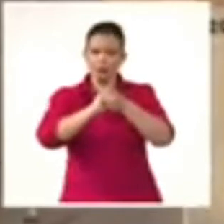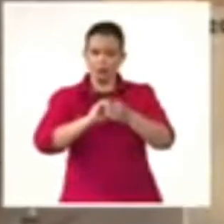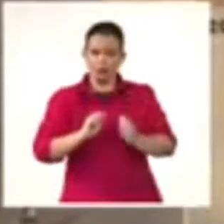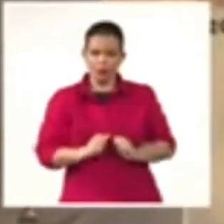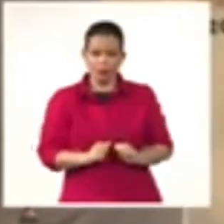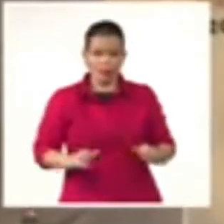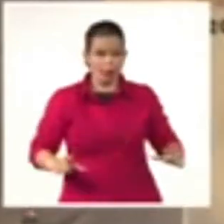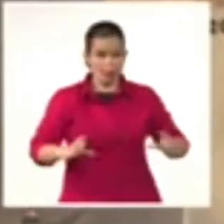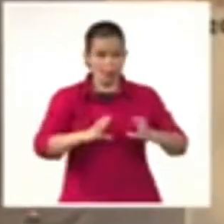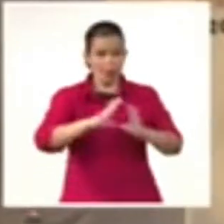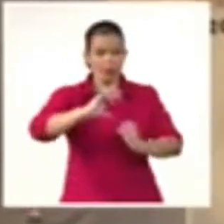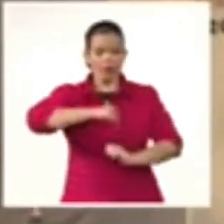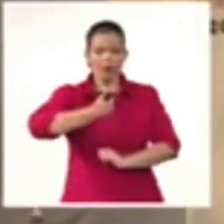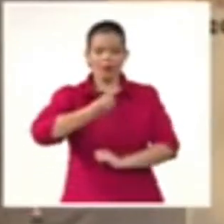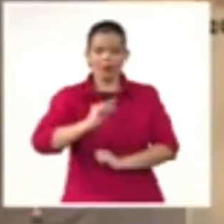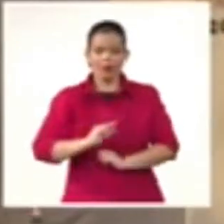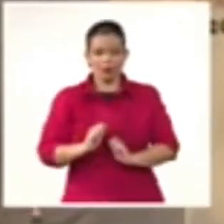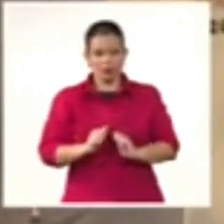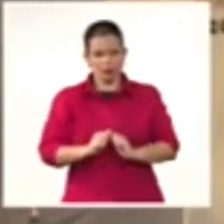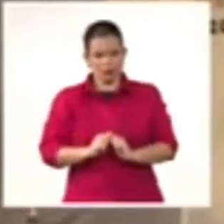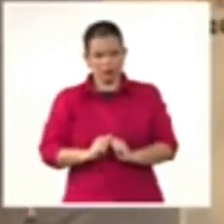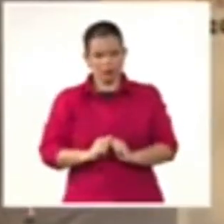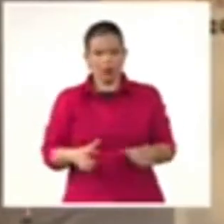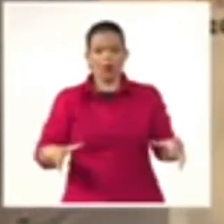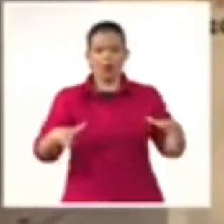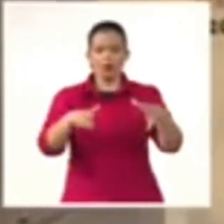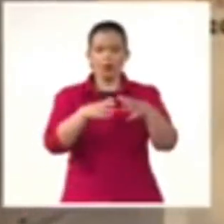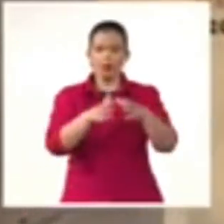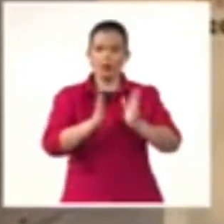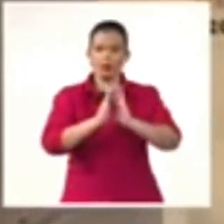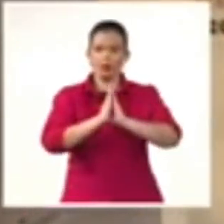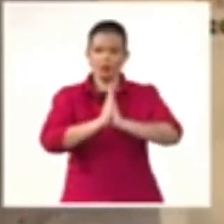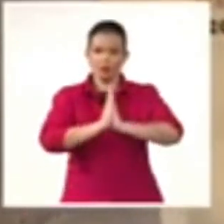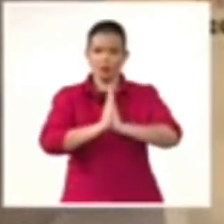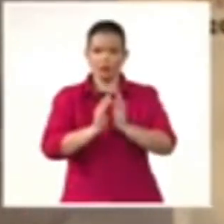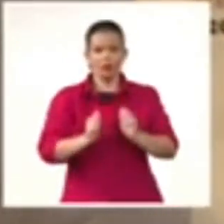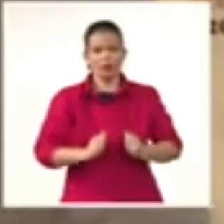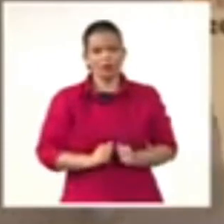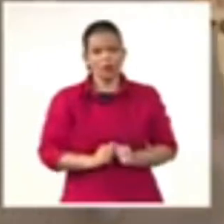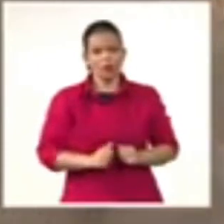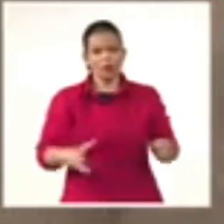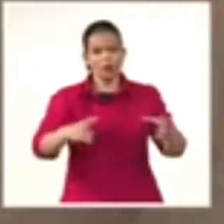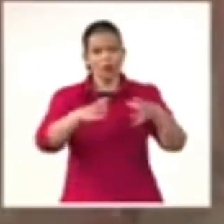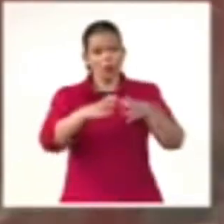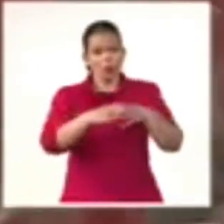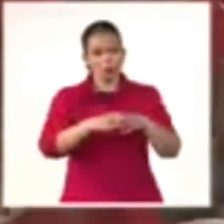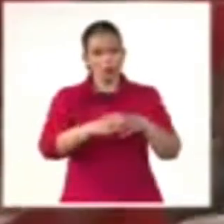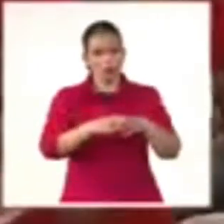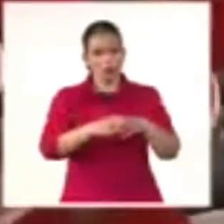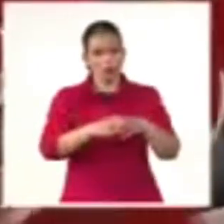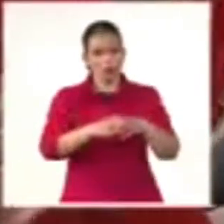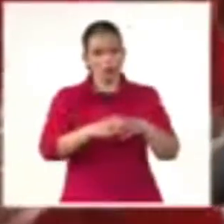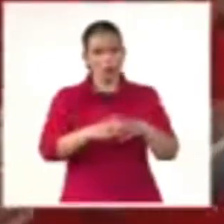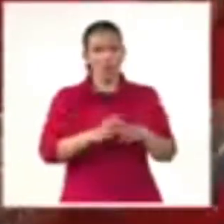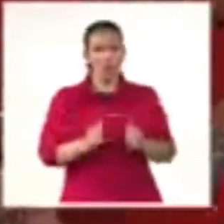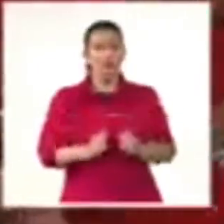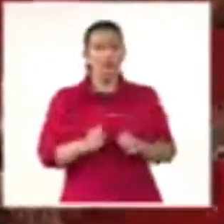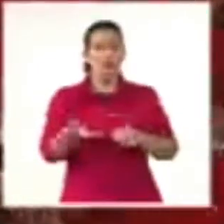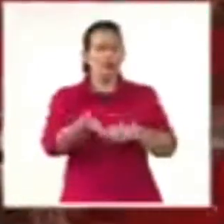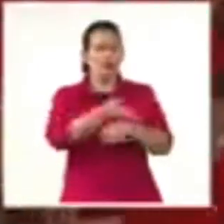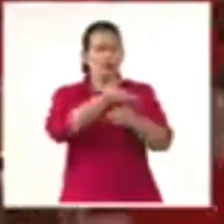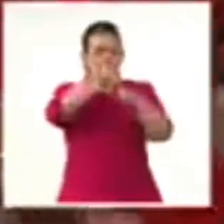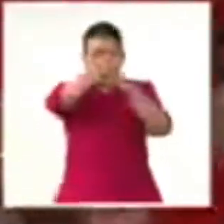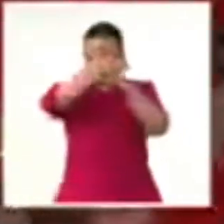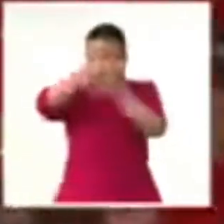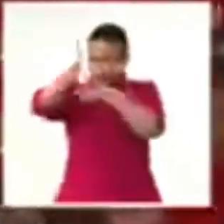intelectuales, líderes y agrupaciones religiosas, movimientos sindicales y sociales, además de individuos de todas partes